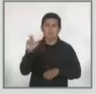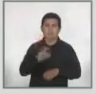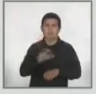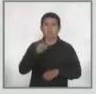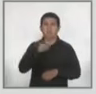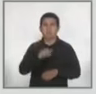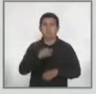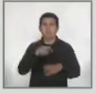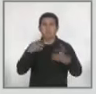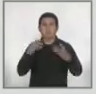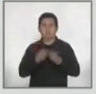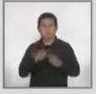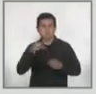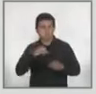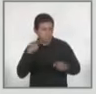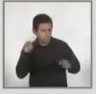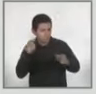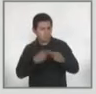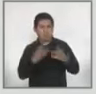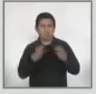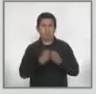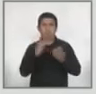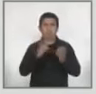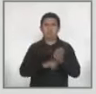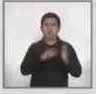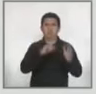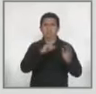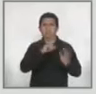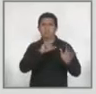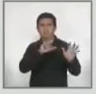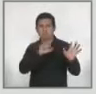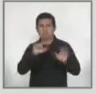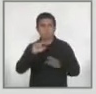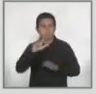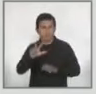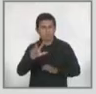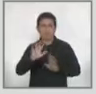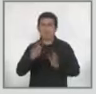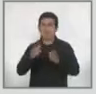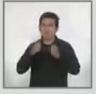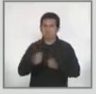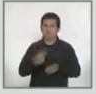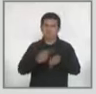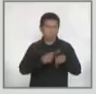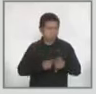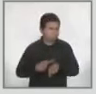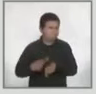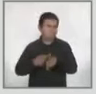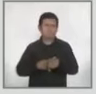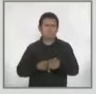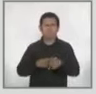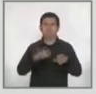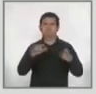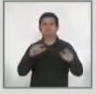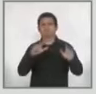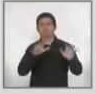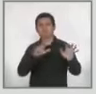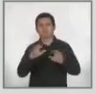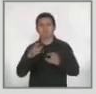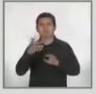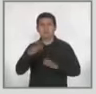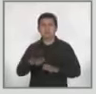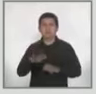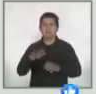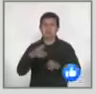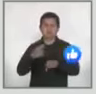Tuxtepec, al día de hoy, 1,628 casos están confirmados, 810